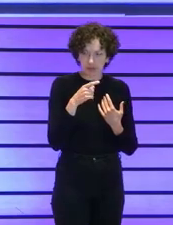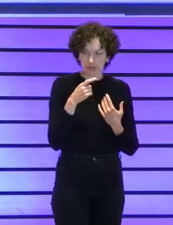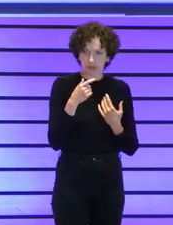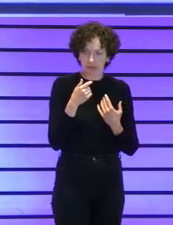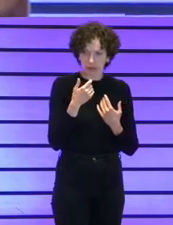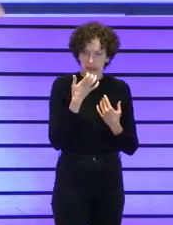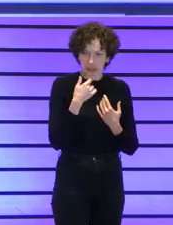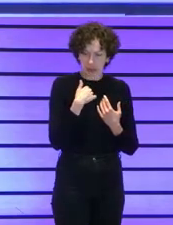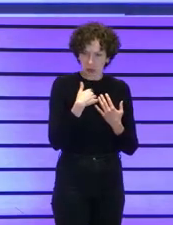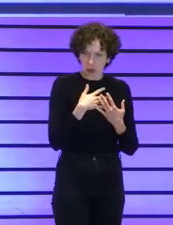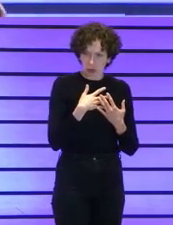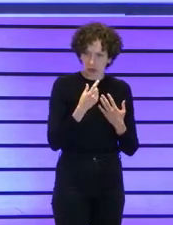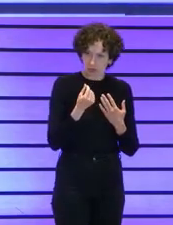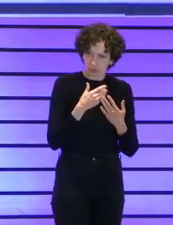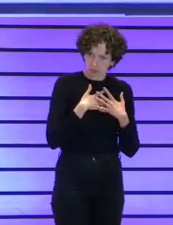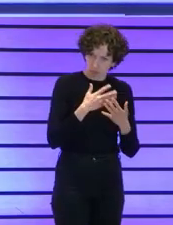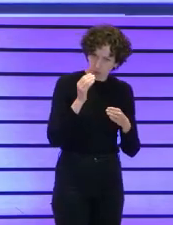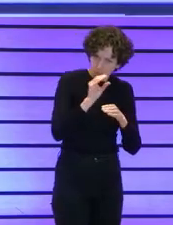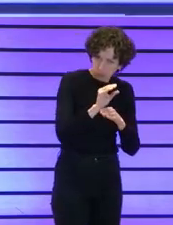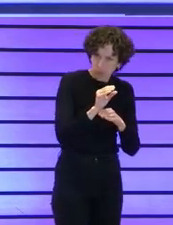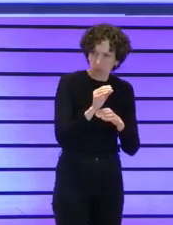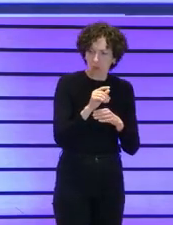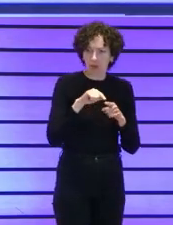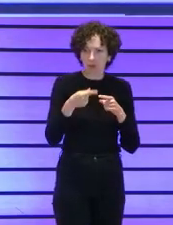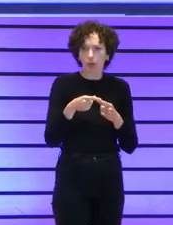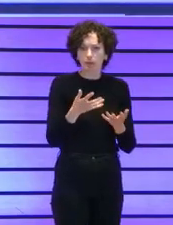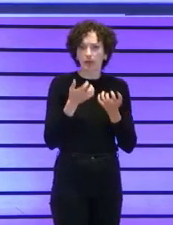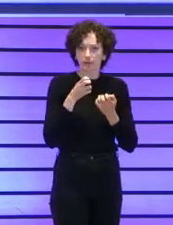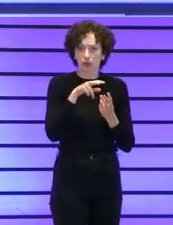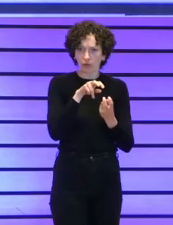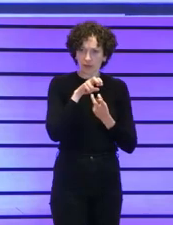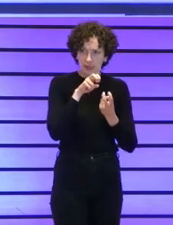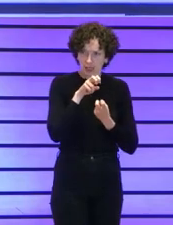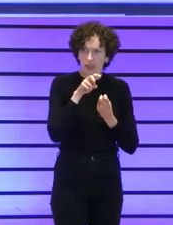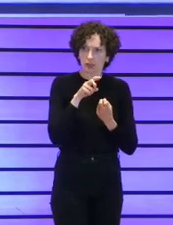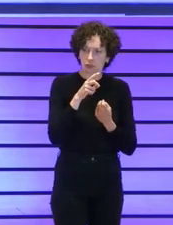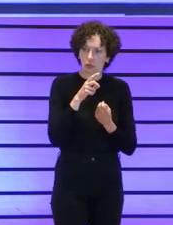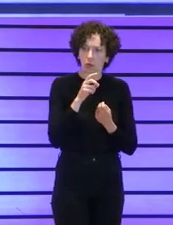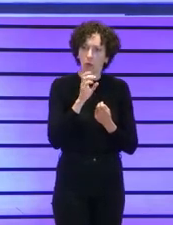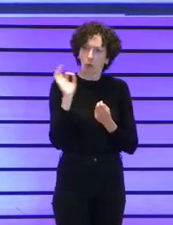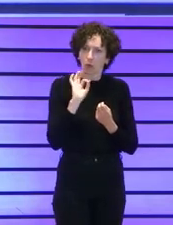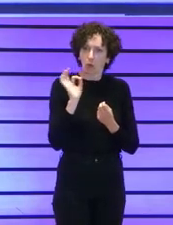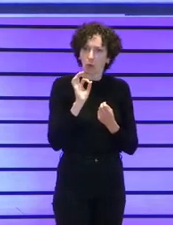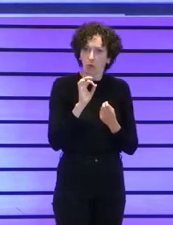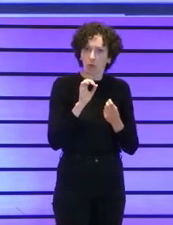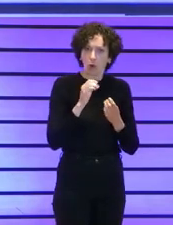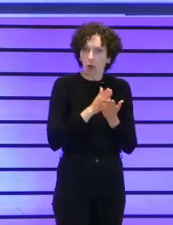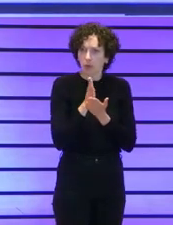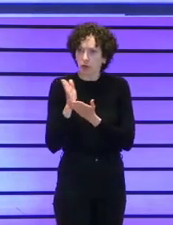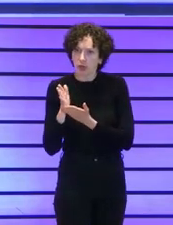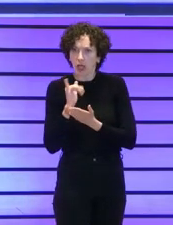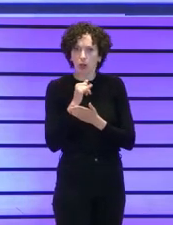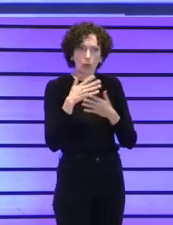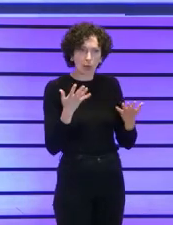fiscales, ¿no? y la multitud de organizaciones fantásticas con las que podemos poner nuestra pequeña donación, ¿no? El tema de